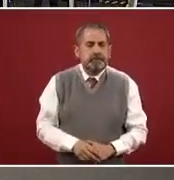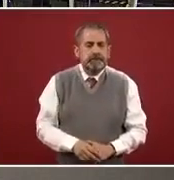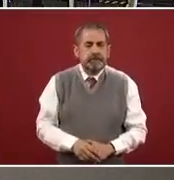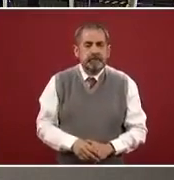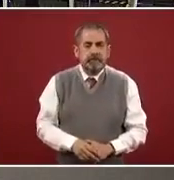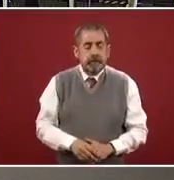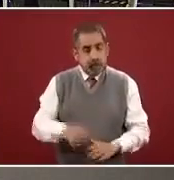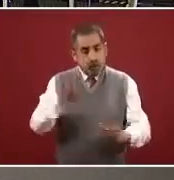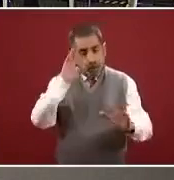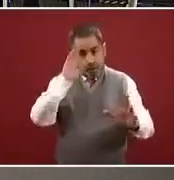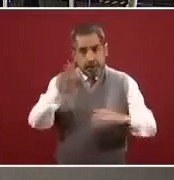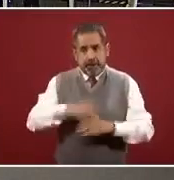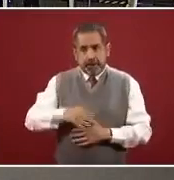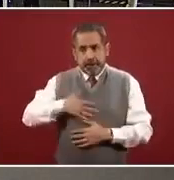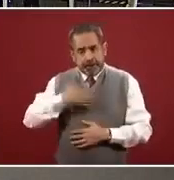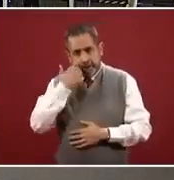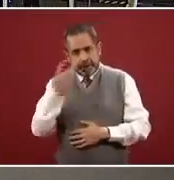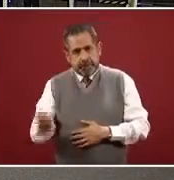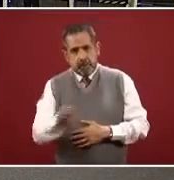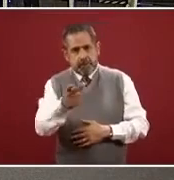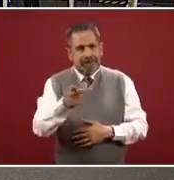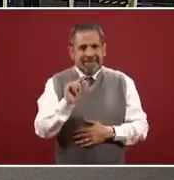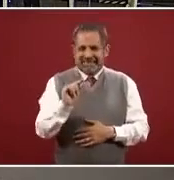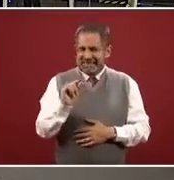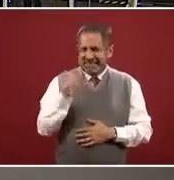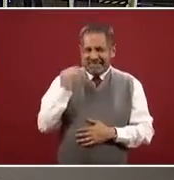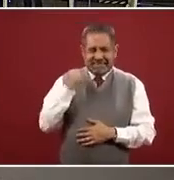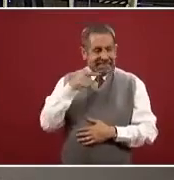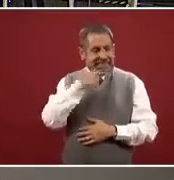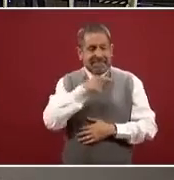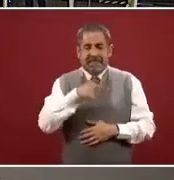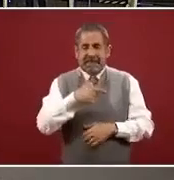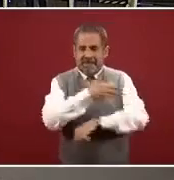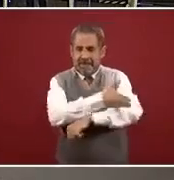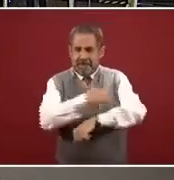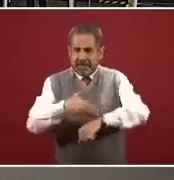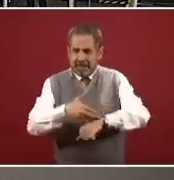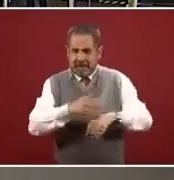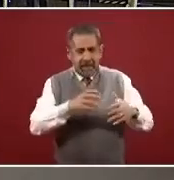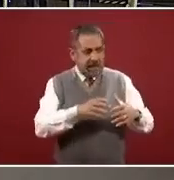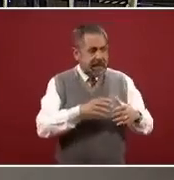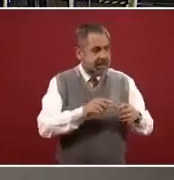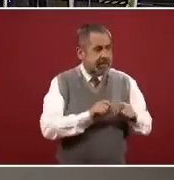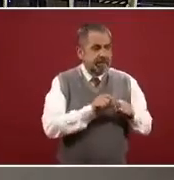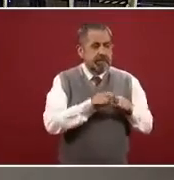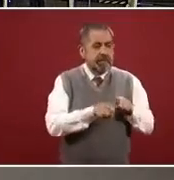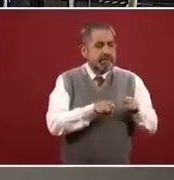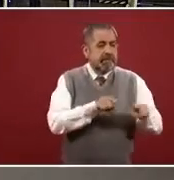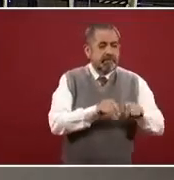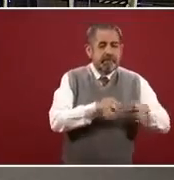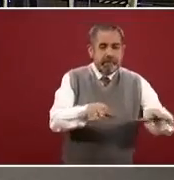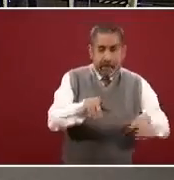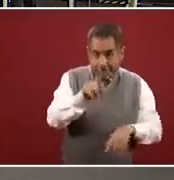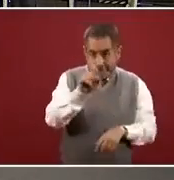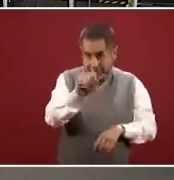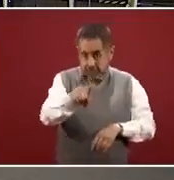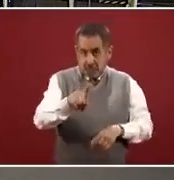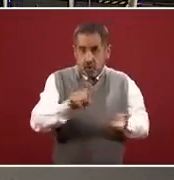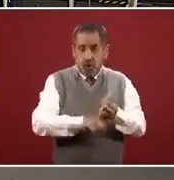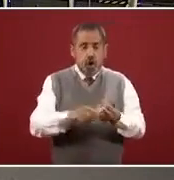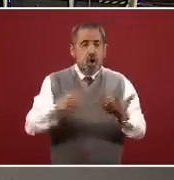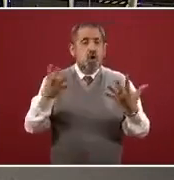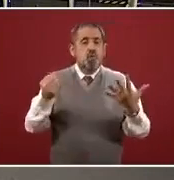Hola, quisiera preguntarle, este brote familiar que usted mencionó, ¿corresponde a estos 9 casos que